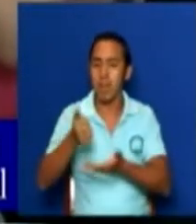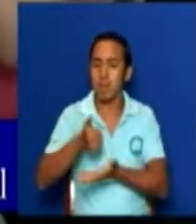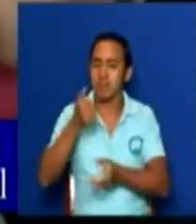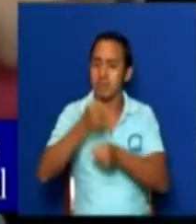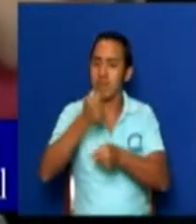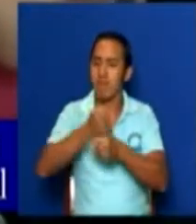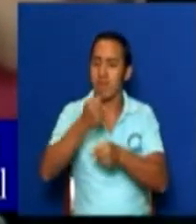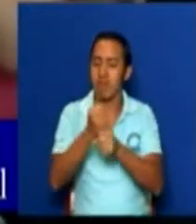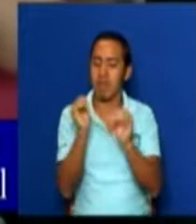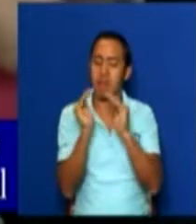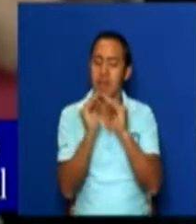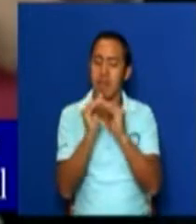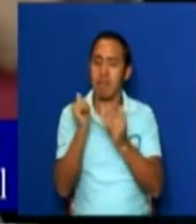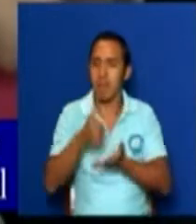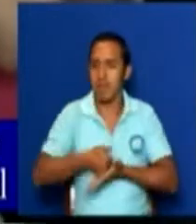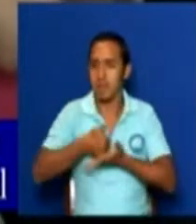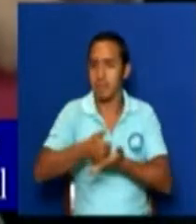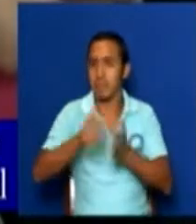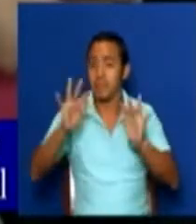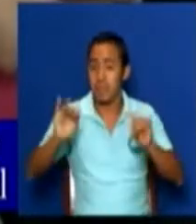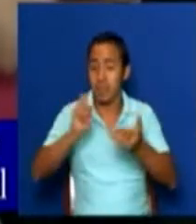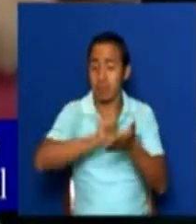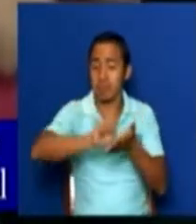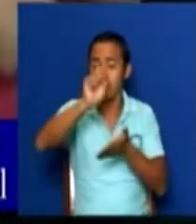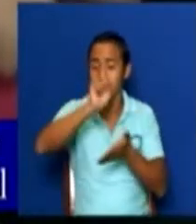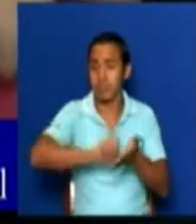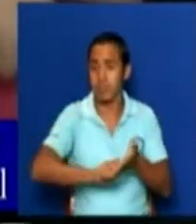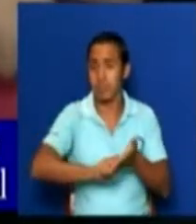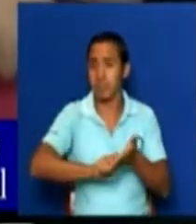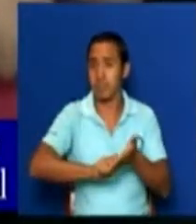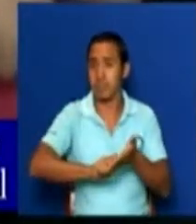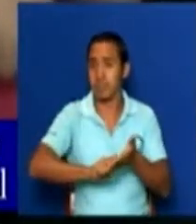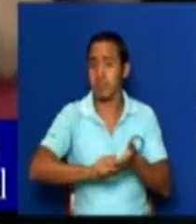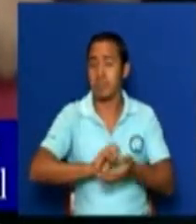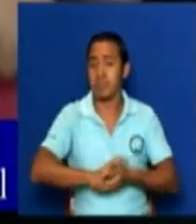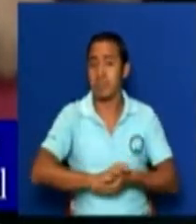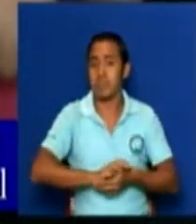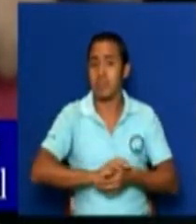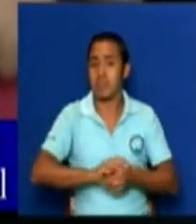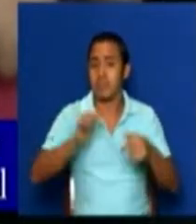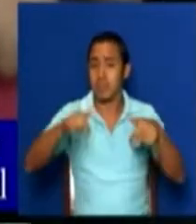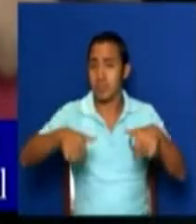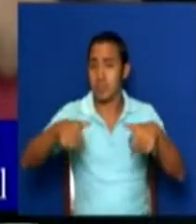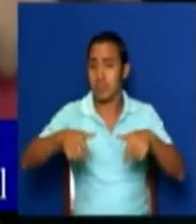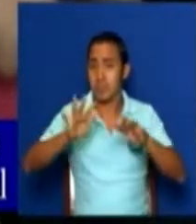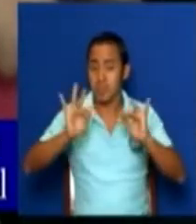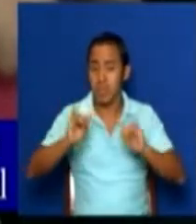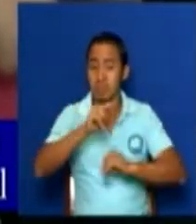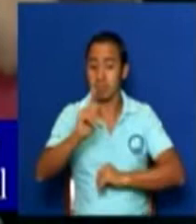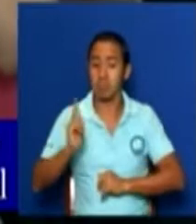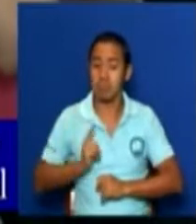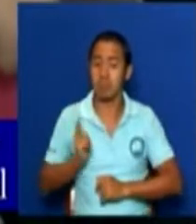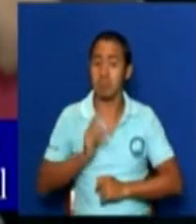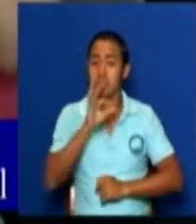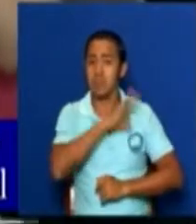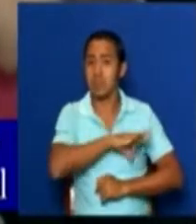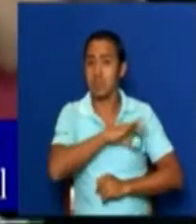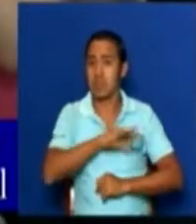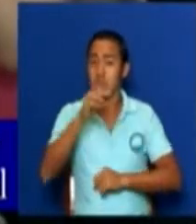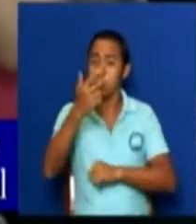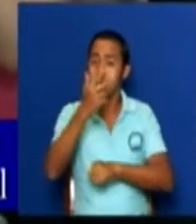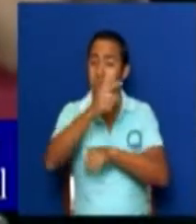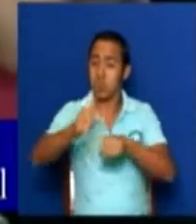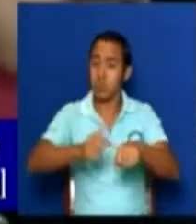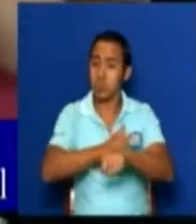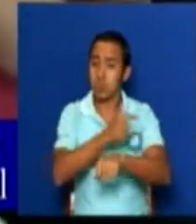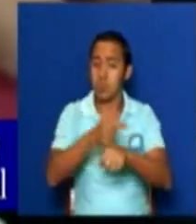hogar. Hemos ratificado un convenio donde hoy actualmente ellas tienen derecho a 8 horas